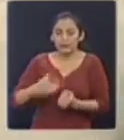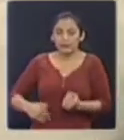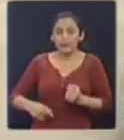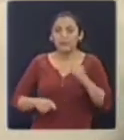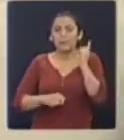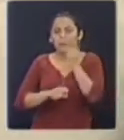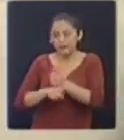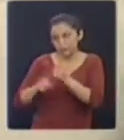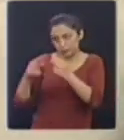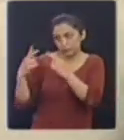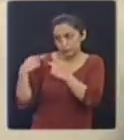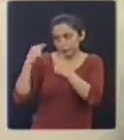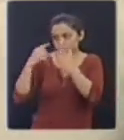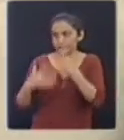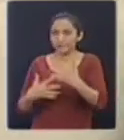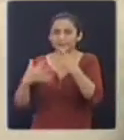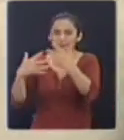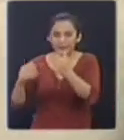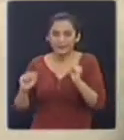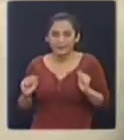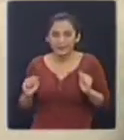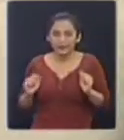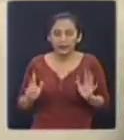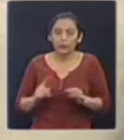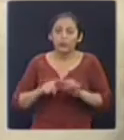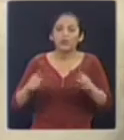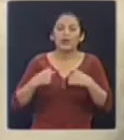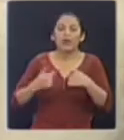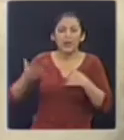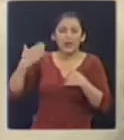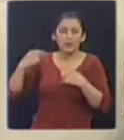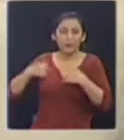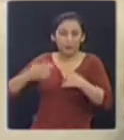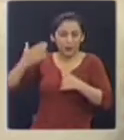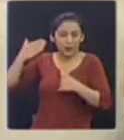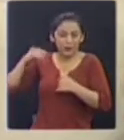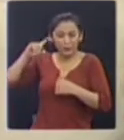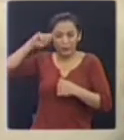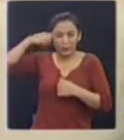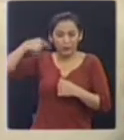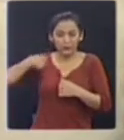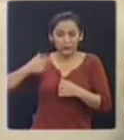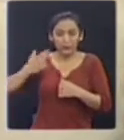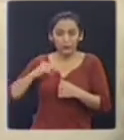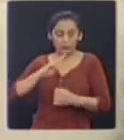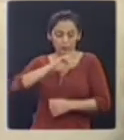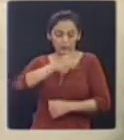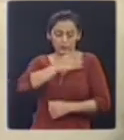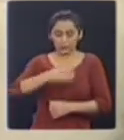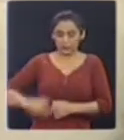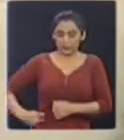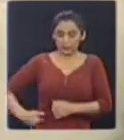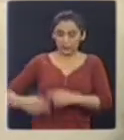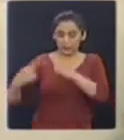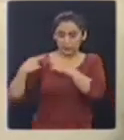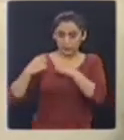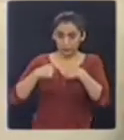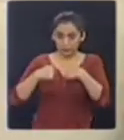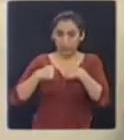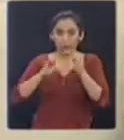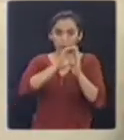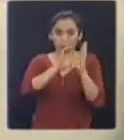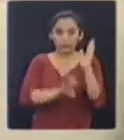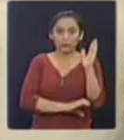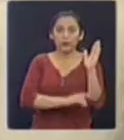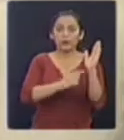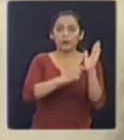la situación era diferente porque por Constitución, cuando yo fui elegida vicepresidenta de la República, decía la Constitución que era